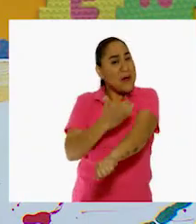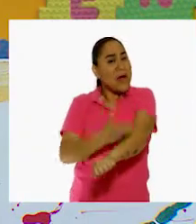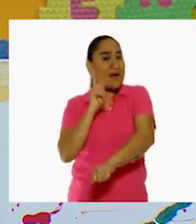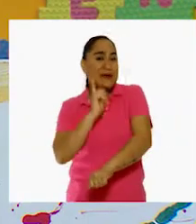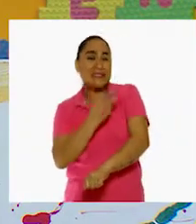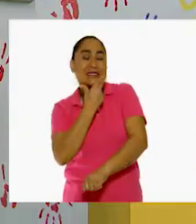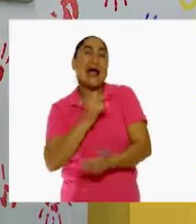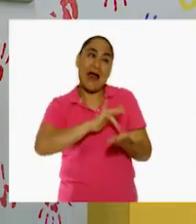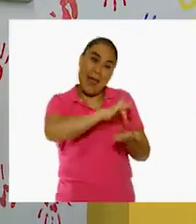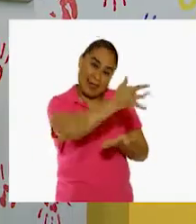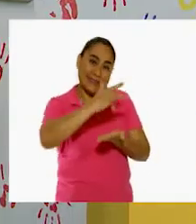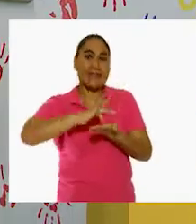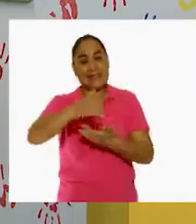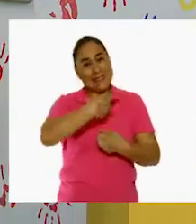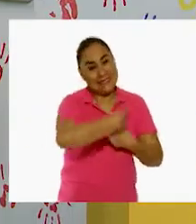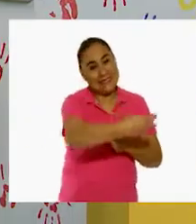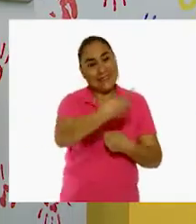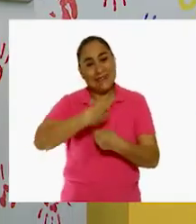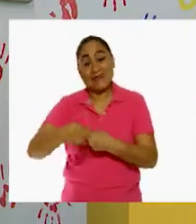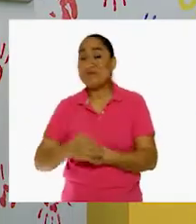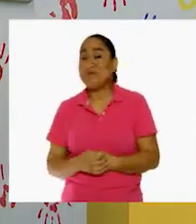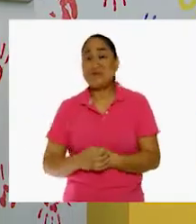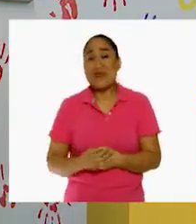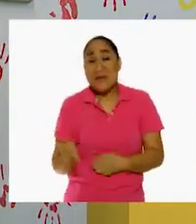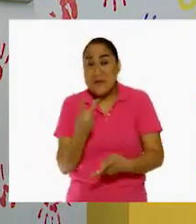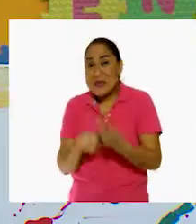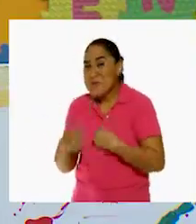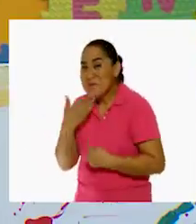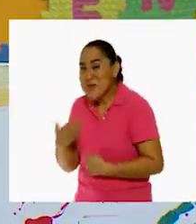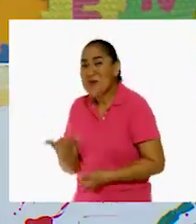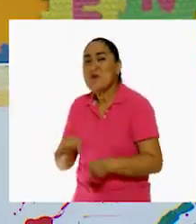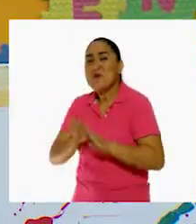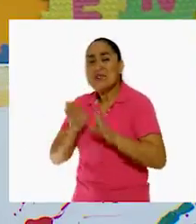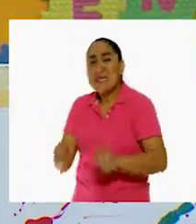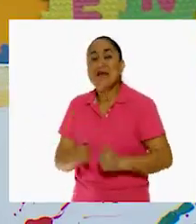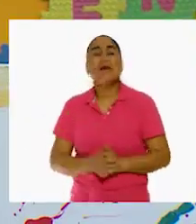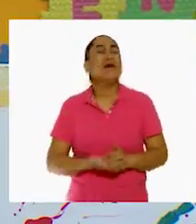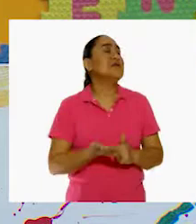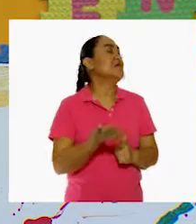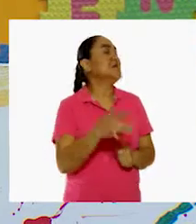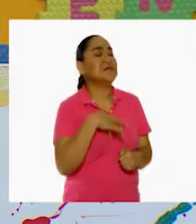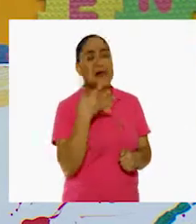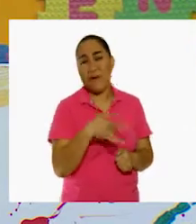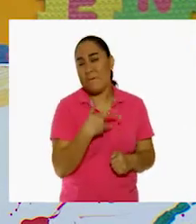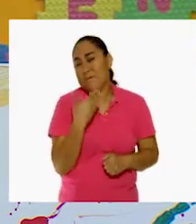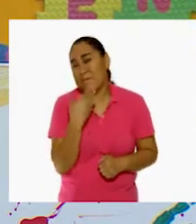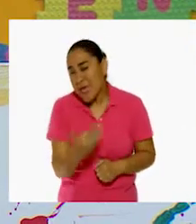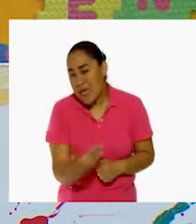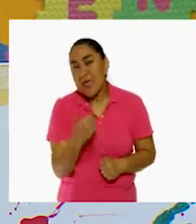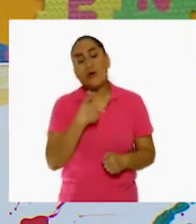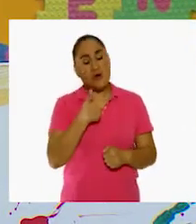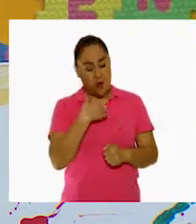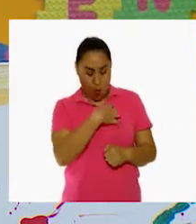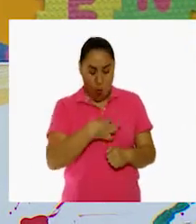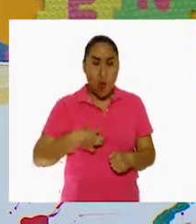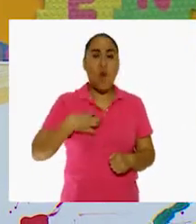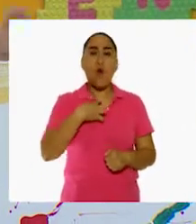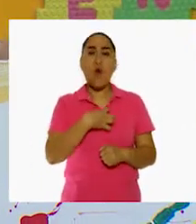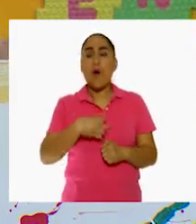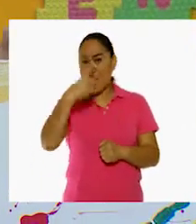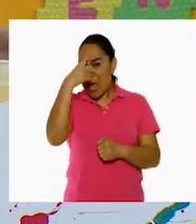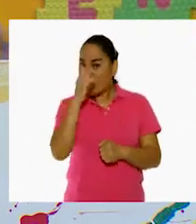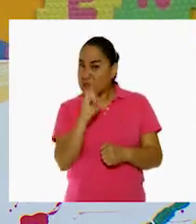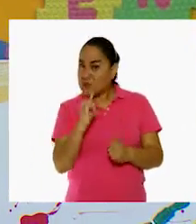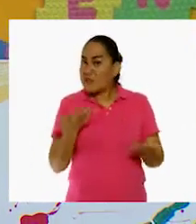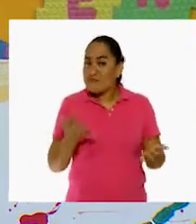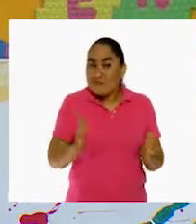invitarme, gracias. Bienvenida, Gloria, ¿cómo estás? ¡Ay, muy bien, maestro! Muy contenta de poder participar